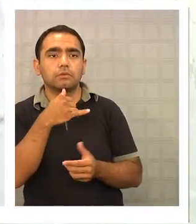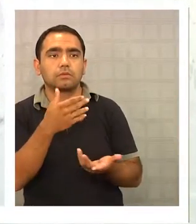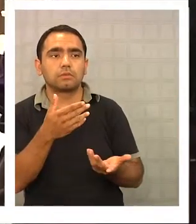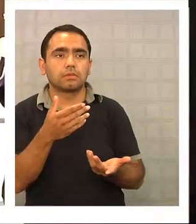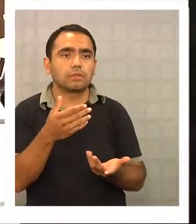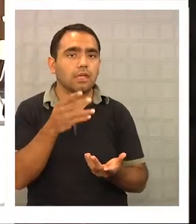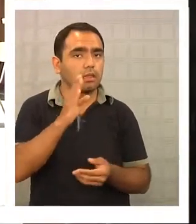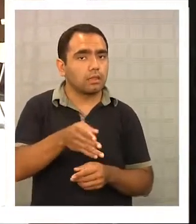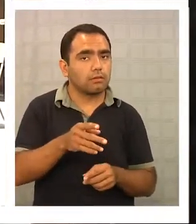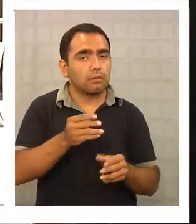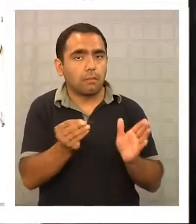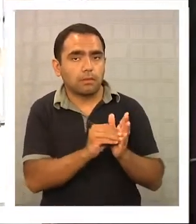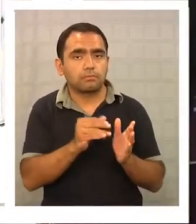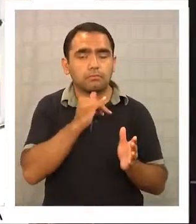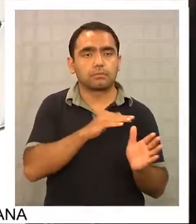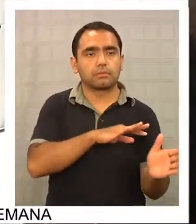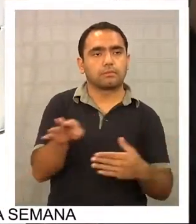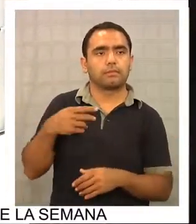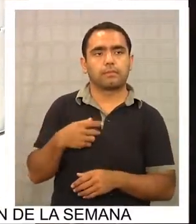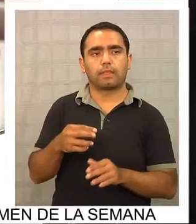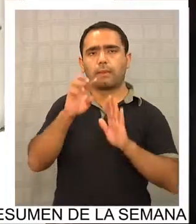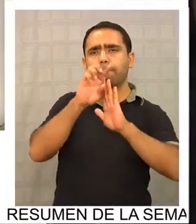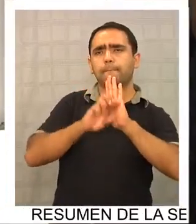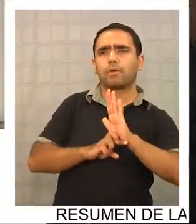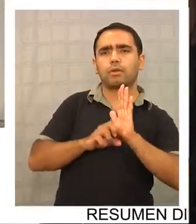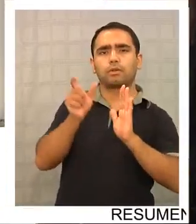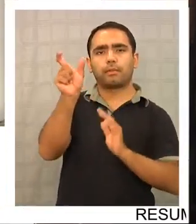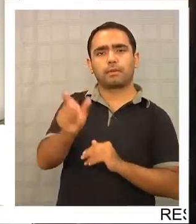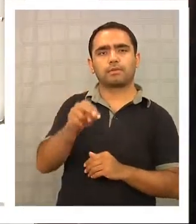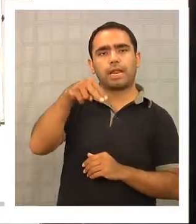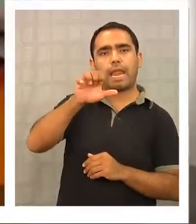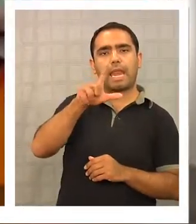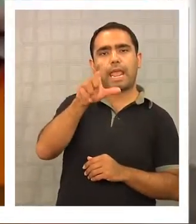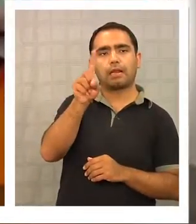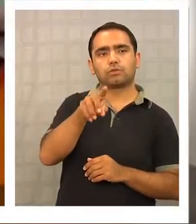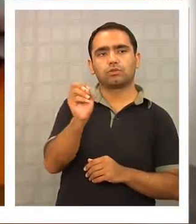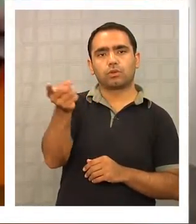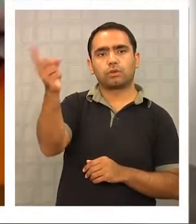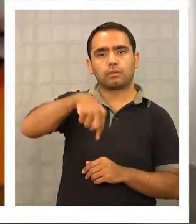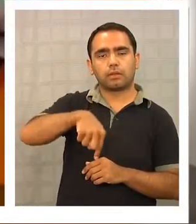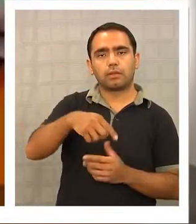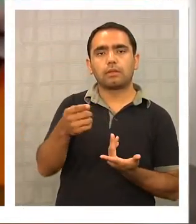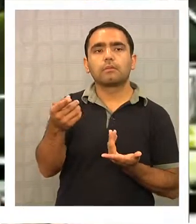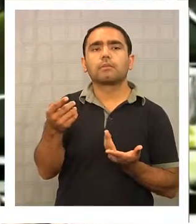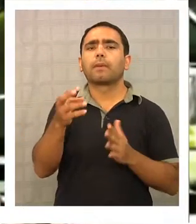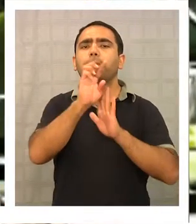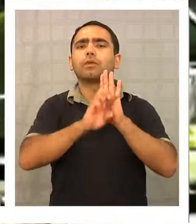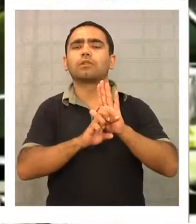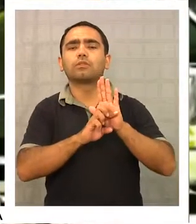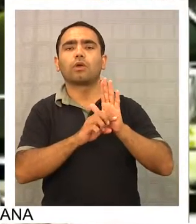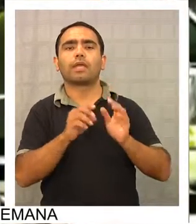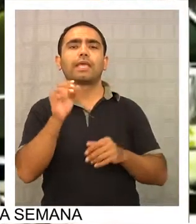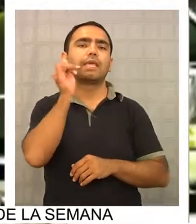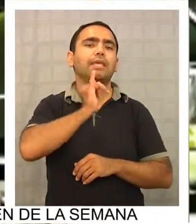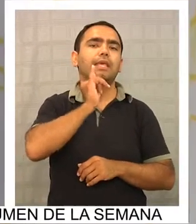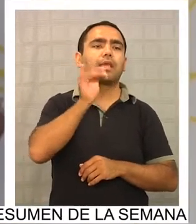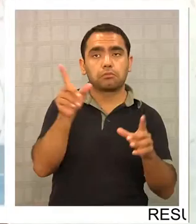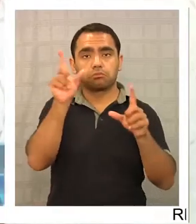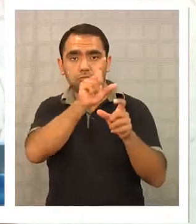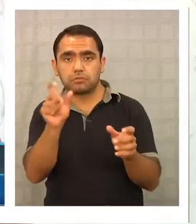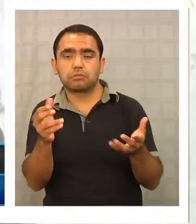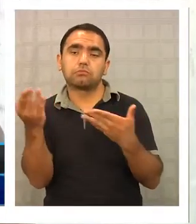haber mucho más. El proyecto que trae a Nelson e Iquique se titula Iquique en Colores y tiene como objetivo que el